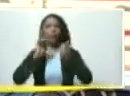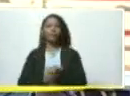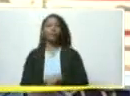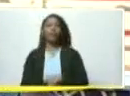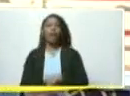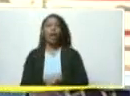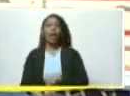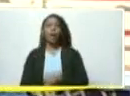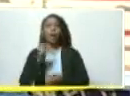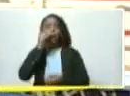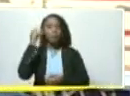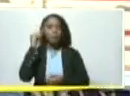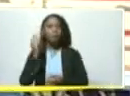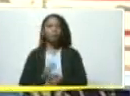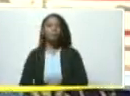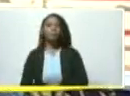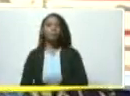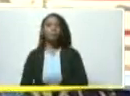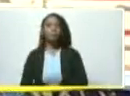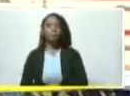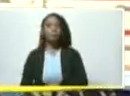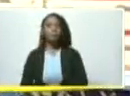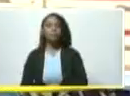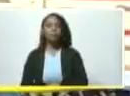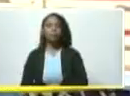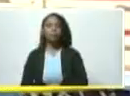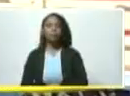las milicianas,